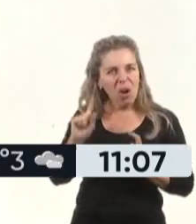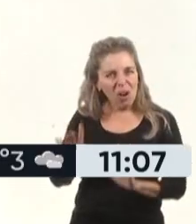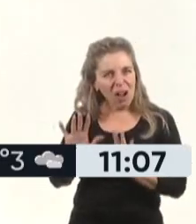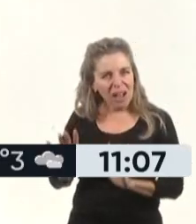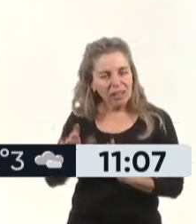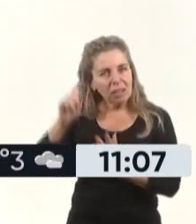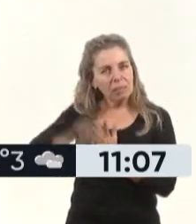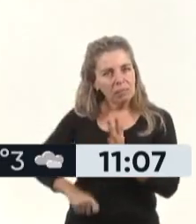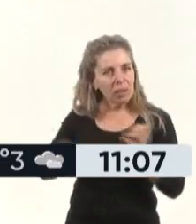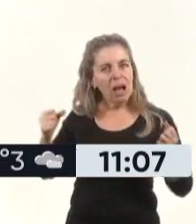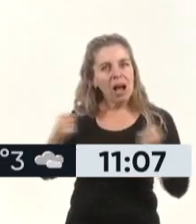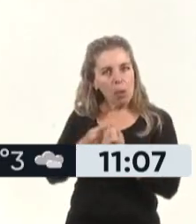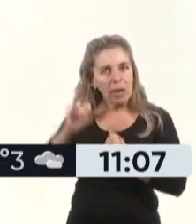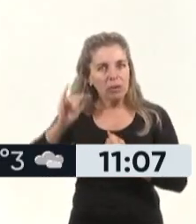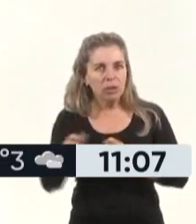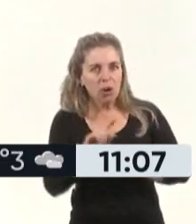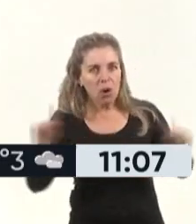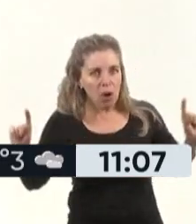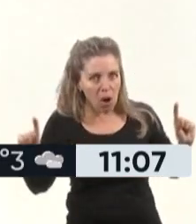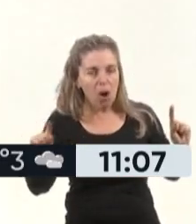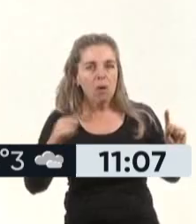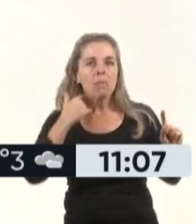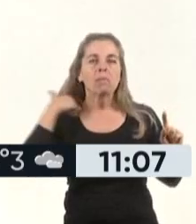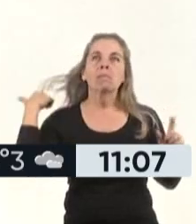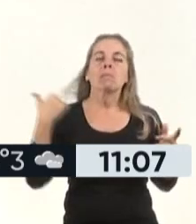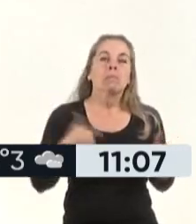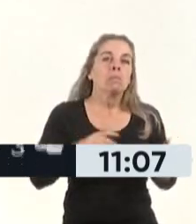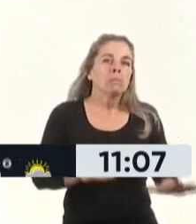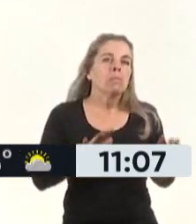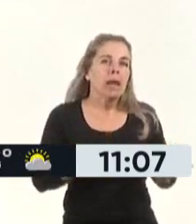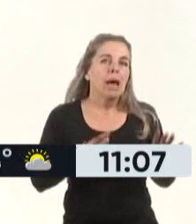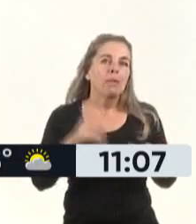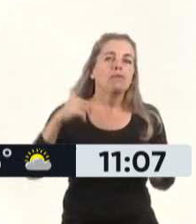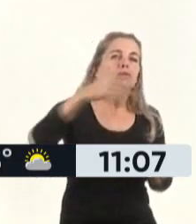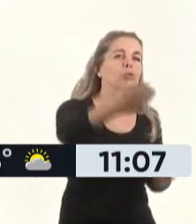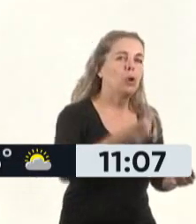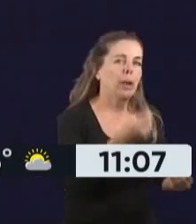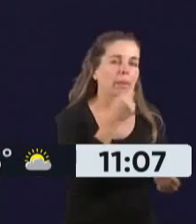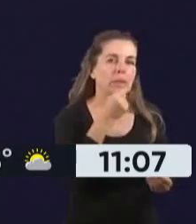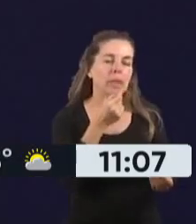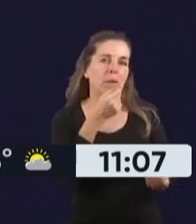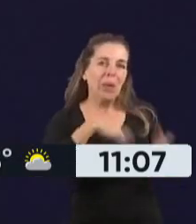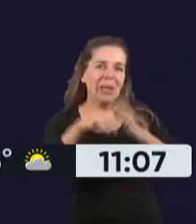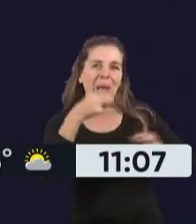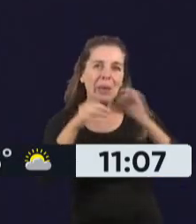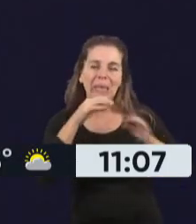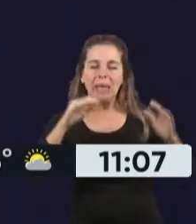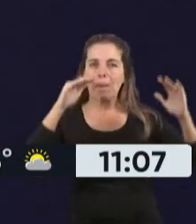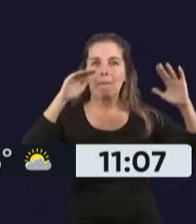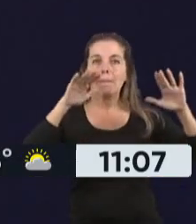dicho, marcadamente, y que como habrá más ajuste esto podría llegar a empeorar? Hablo de la recesión. No, a